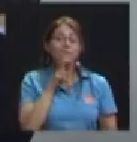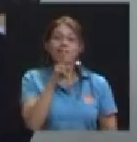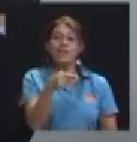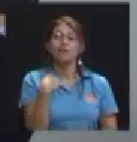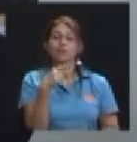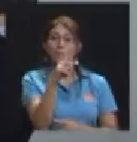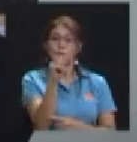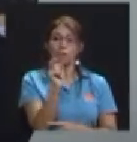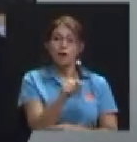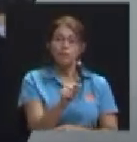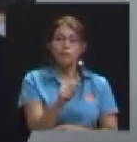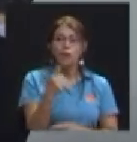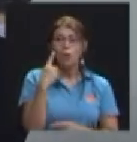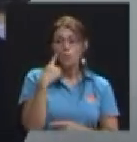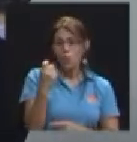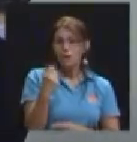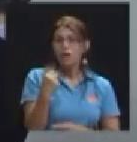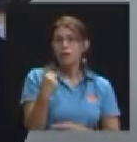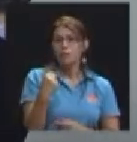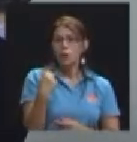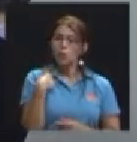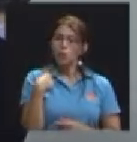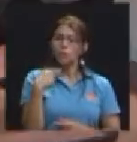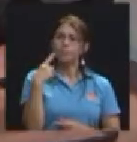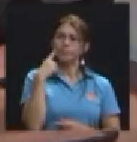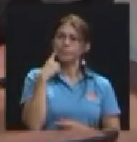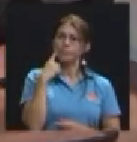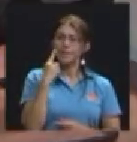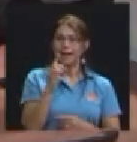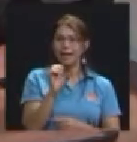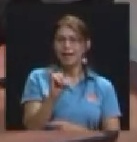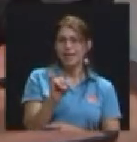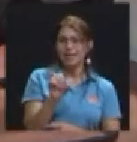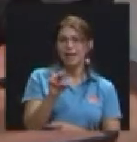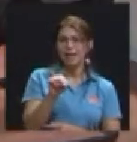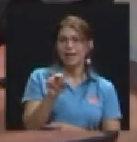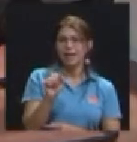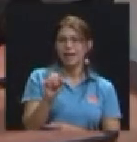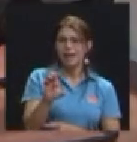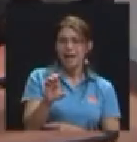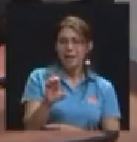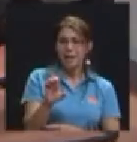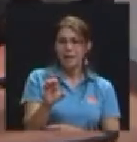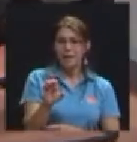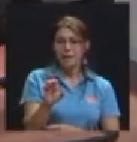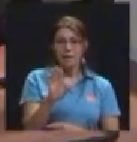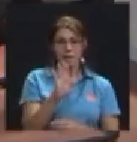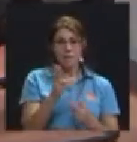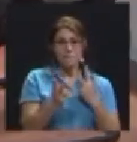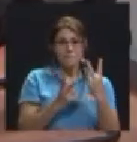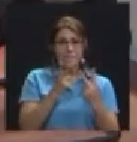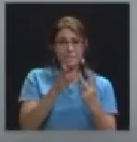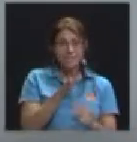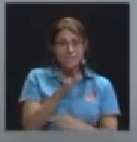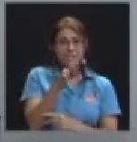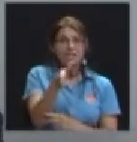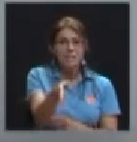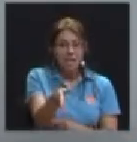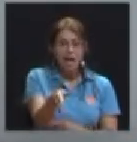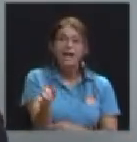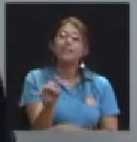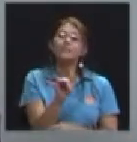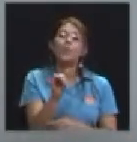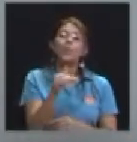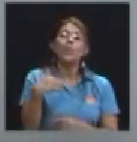de cosas, la visita del INEC usualmente es como la del censo, ¿no? Que llegan y